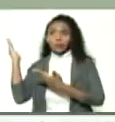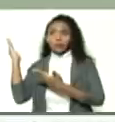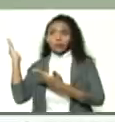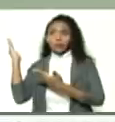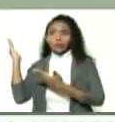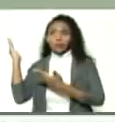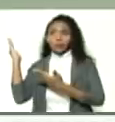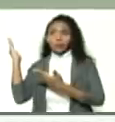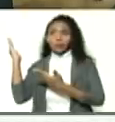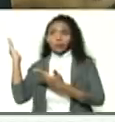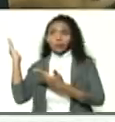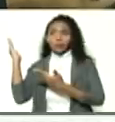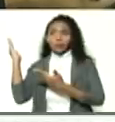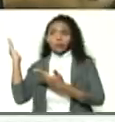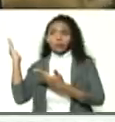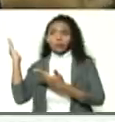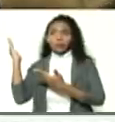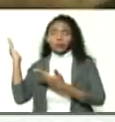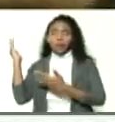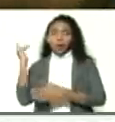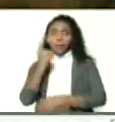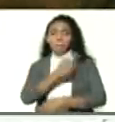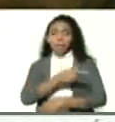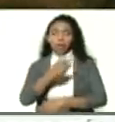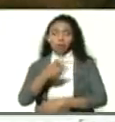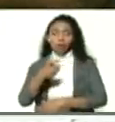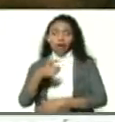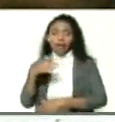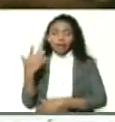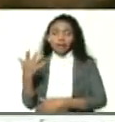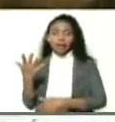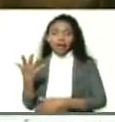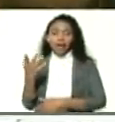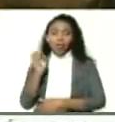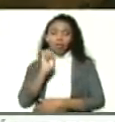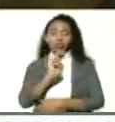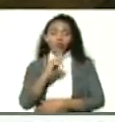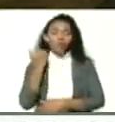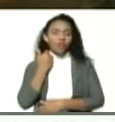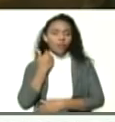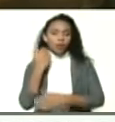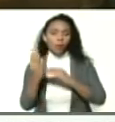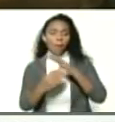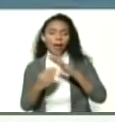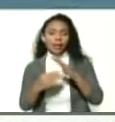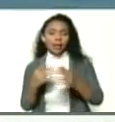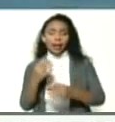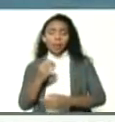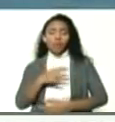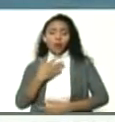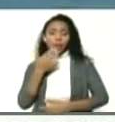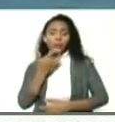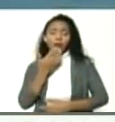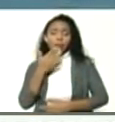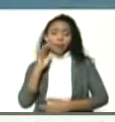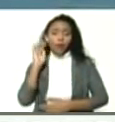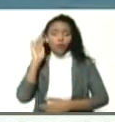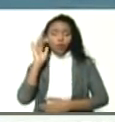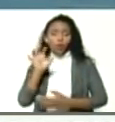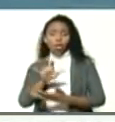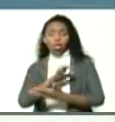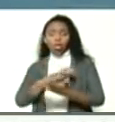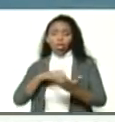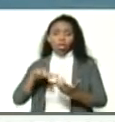abuelas, con personas que tienen más de dos enfermedades de base que puedan complicar la situación